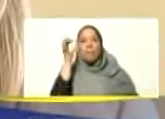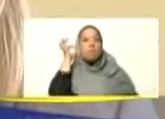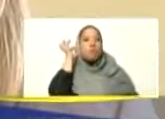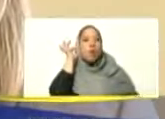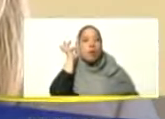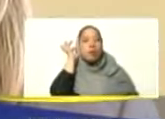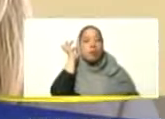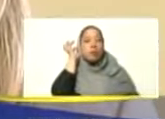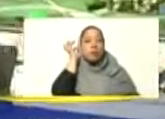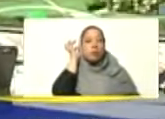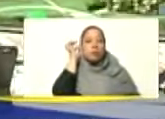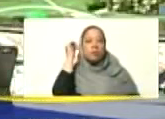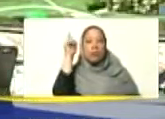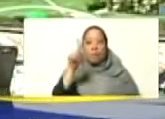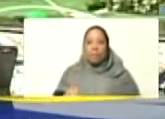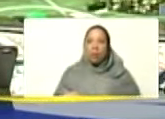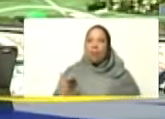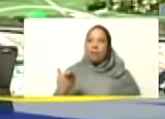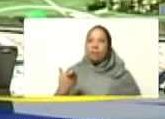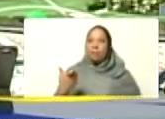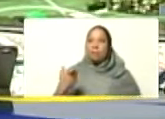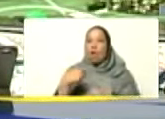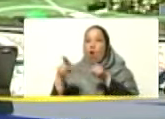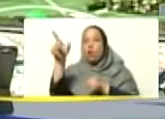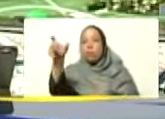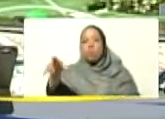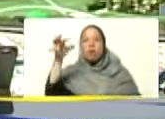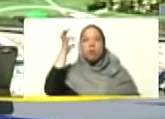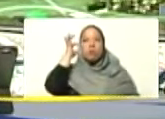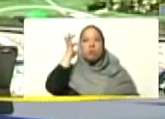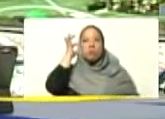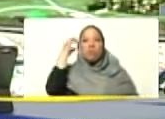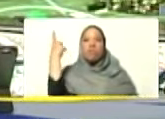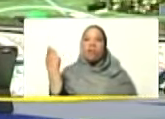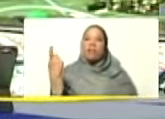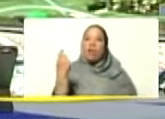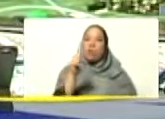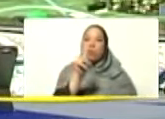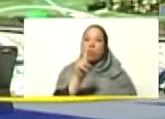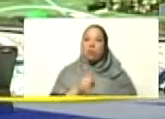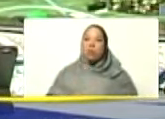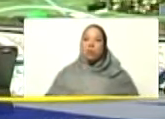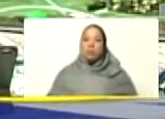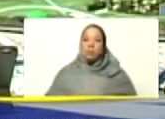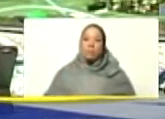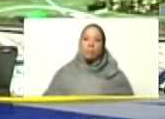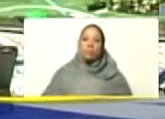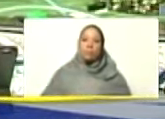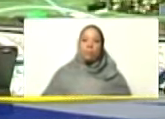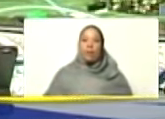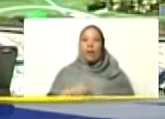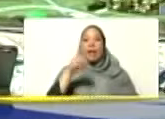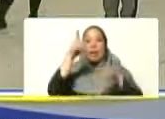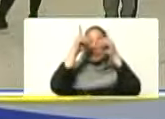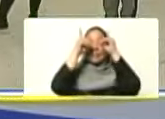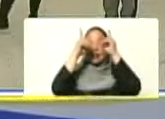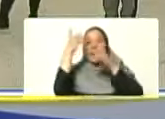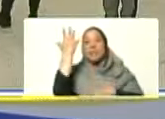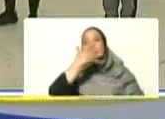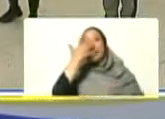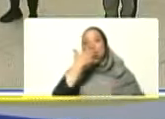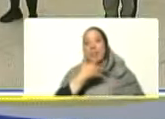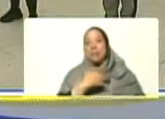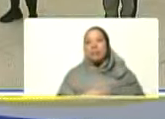Y la otra comadre, allá está doña Delcy Rodríguez. Vamos a darle el pase,